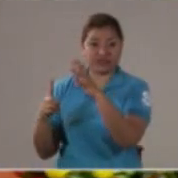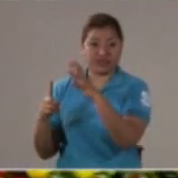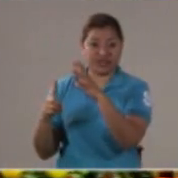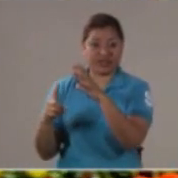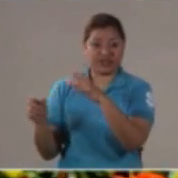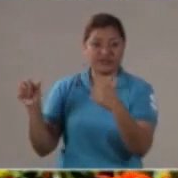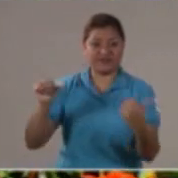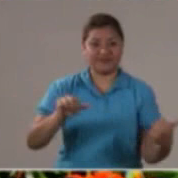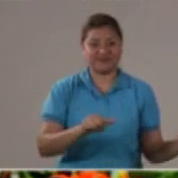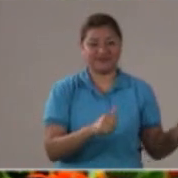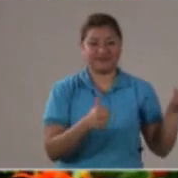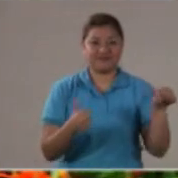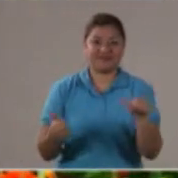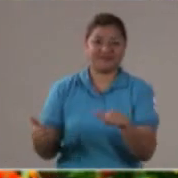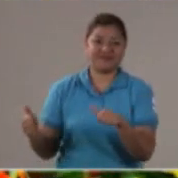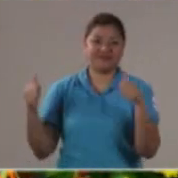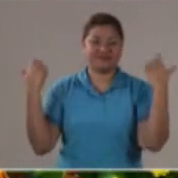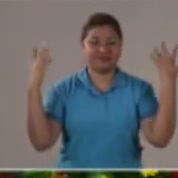Aleluya.